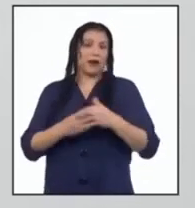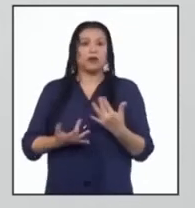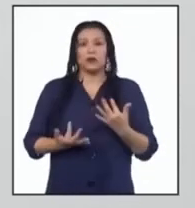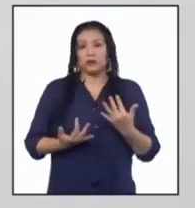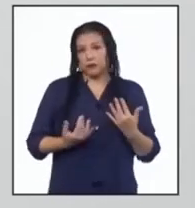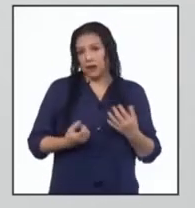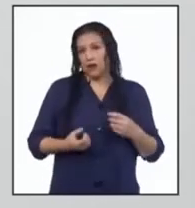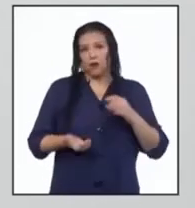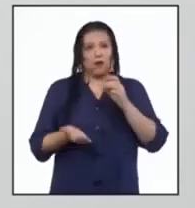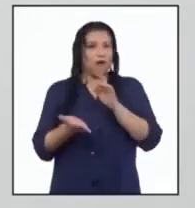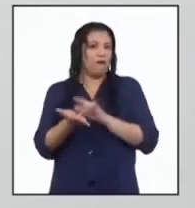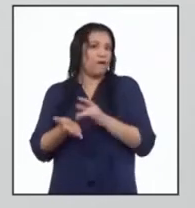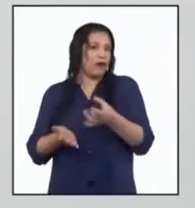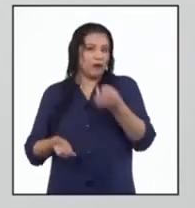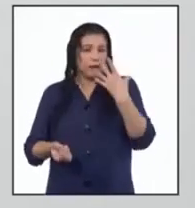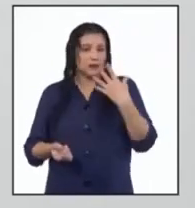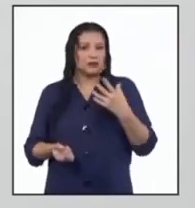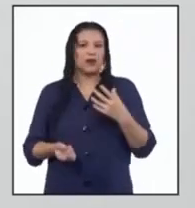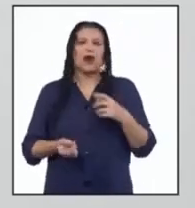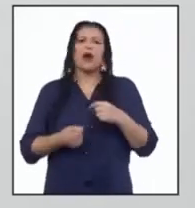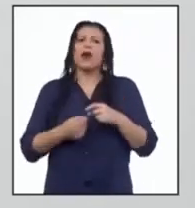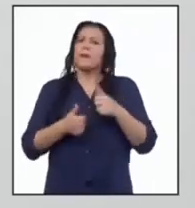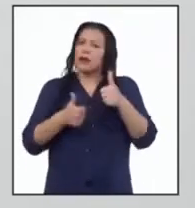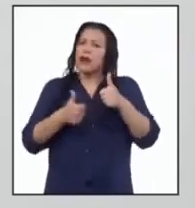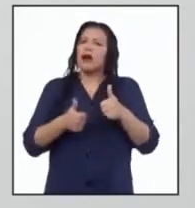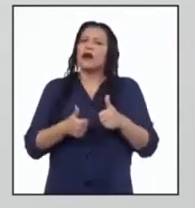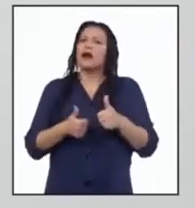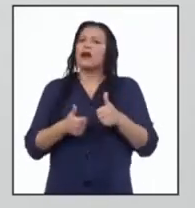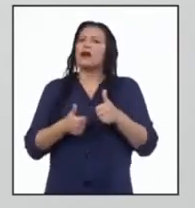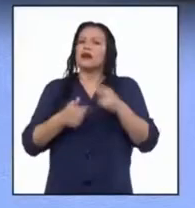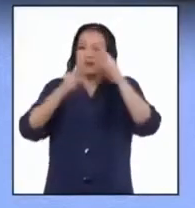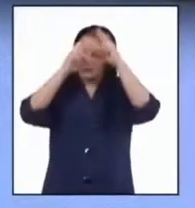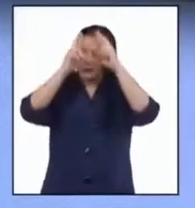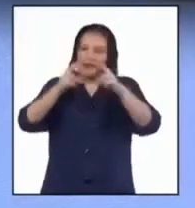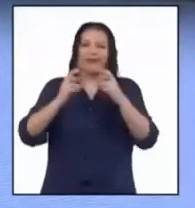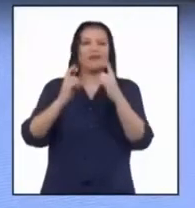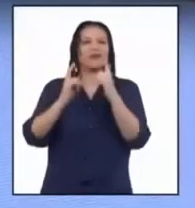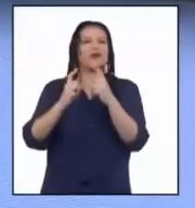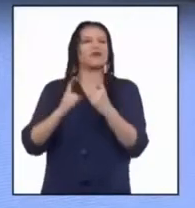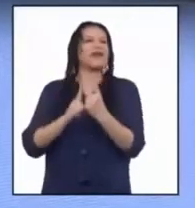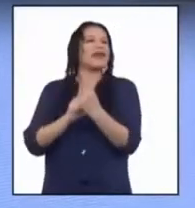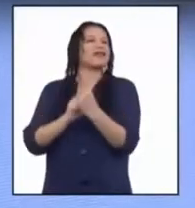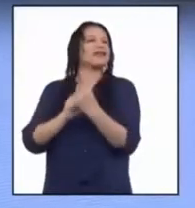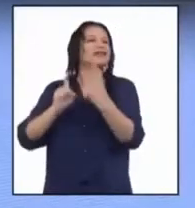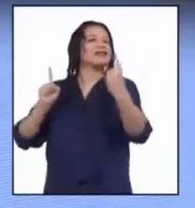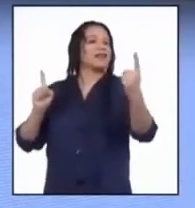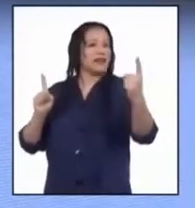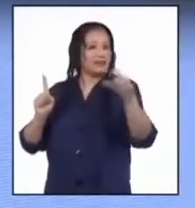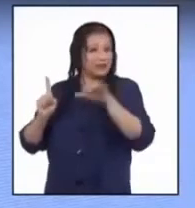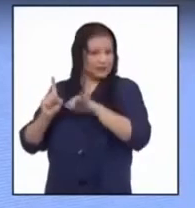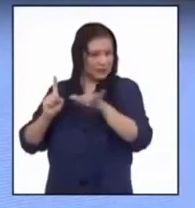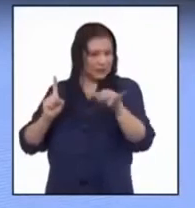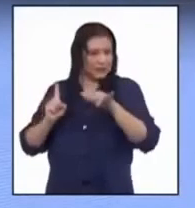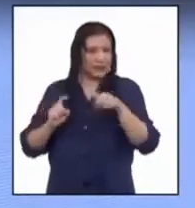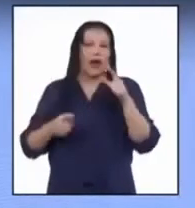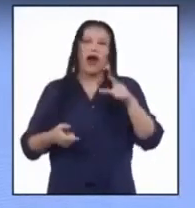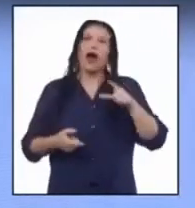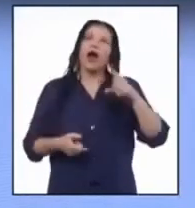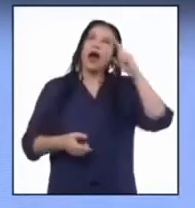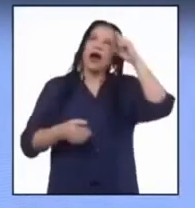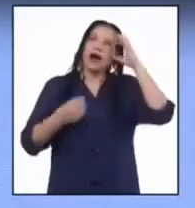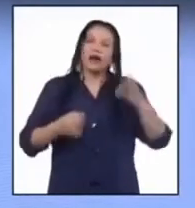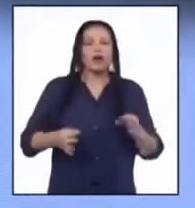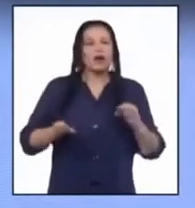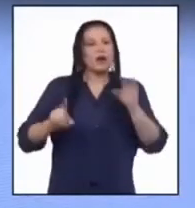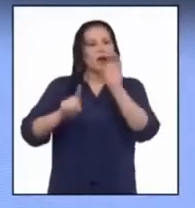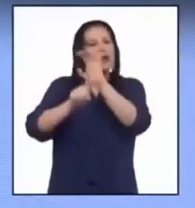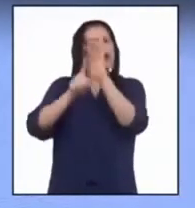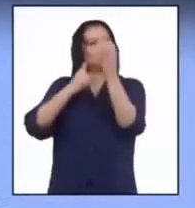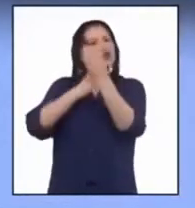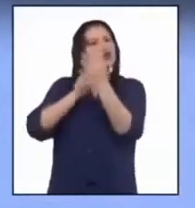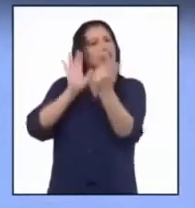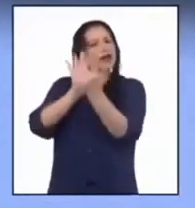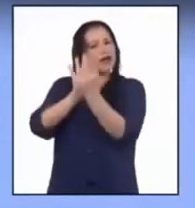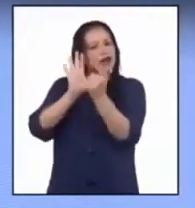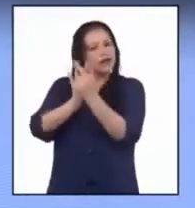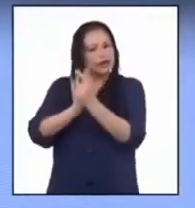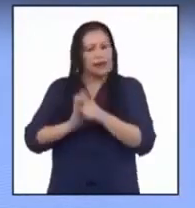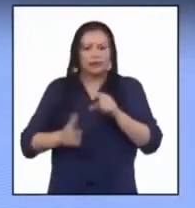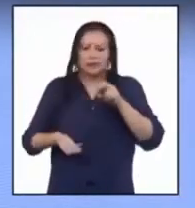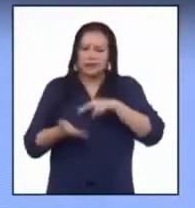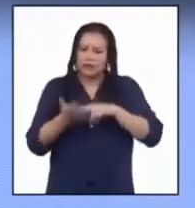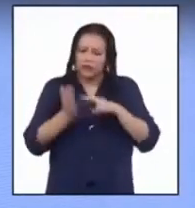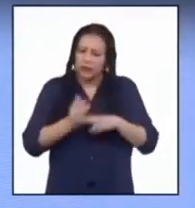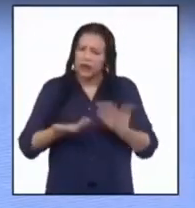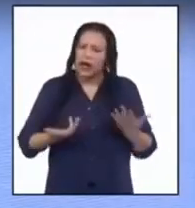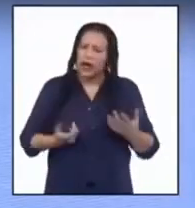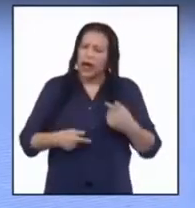o farmacia, respetando la distancia social. Creo que la cultura de la legalidad es un asunto de disciplina en pensar en el otro,